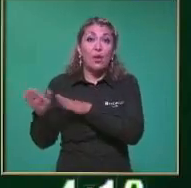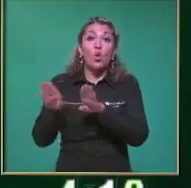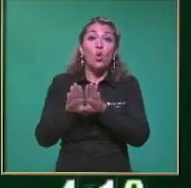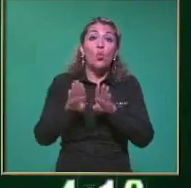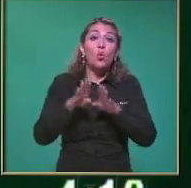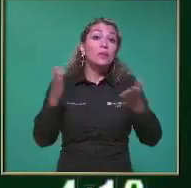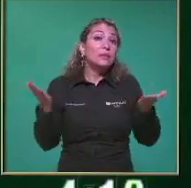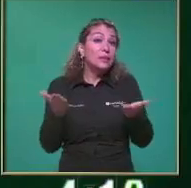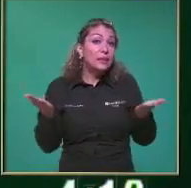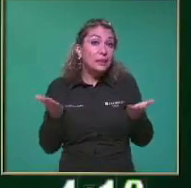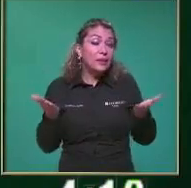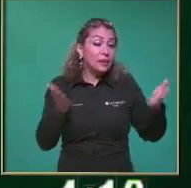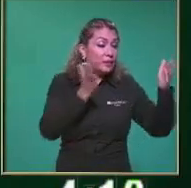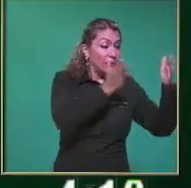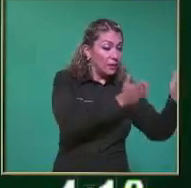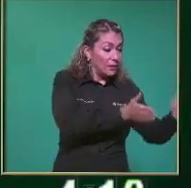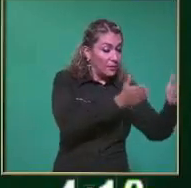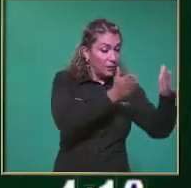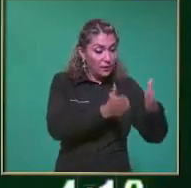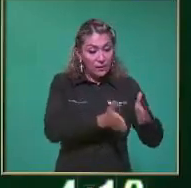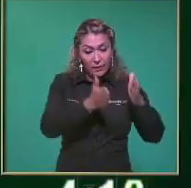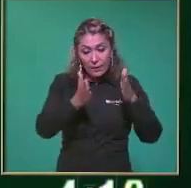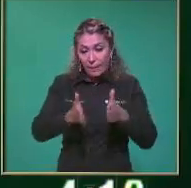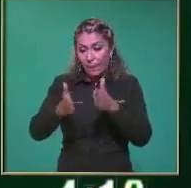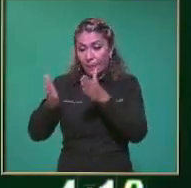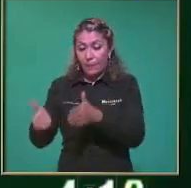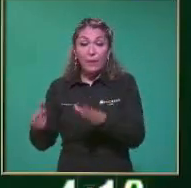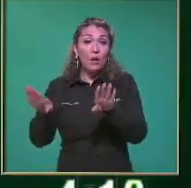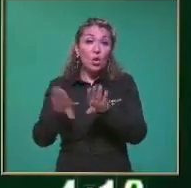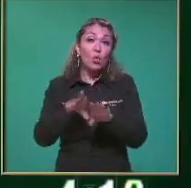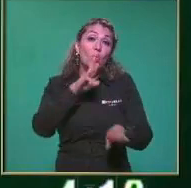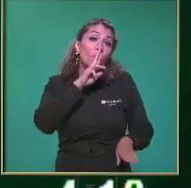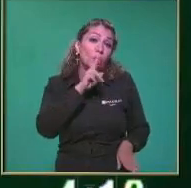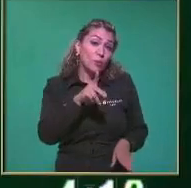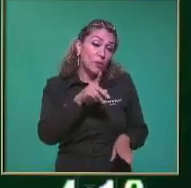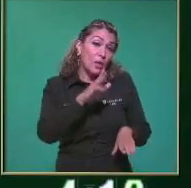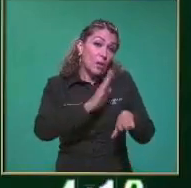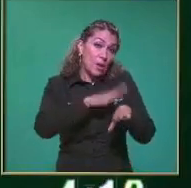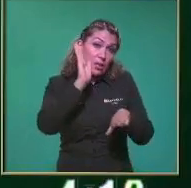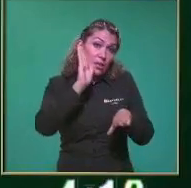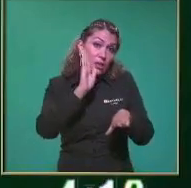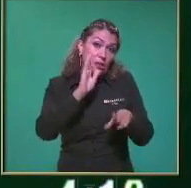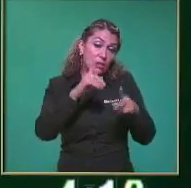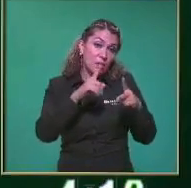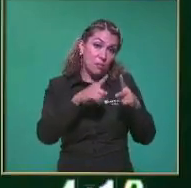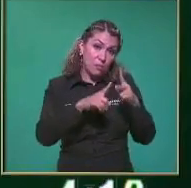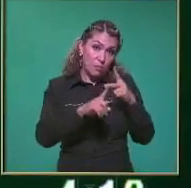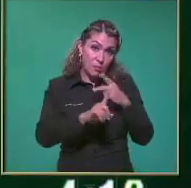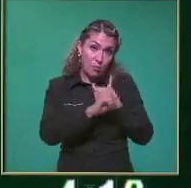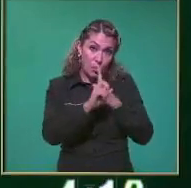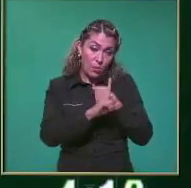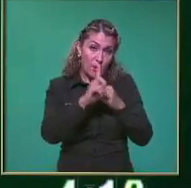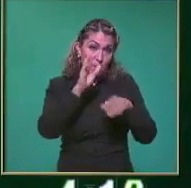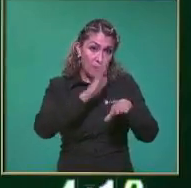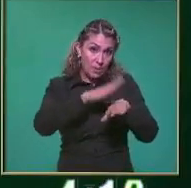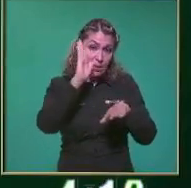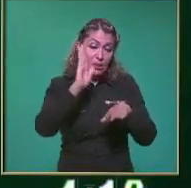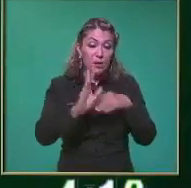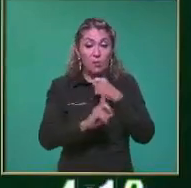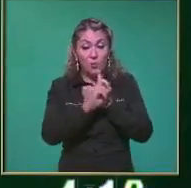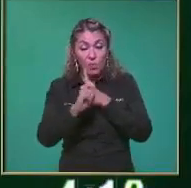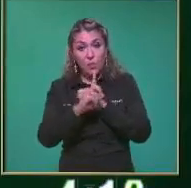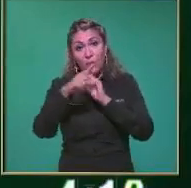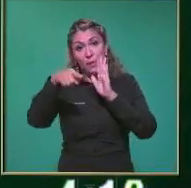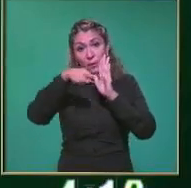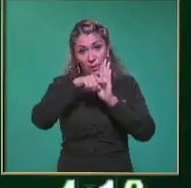en matemáticas para realizar la suma, para realizar, bueno, la adición, para realizar la sustracción, que es la resta, la multiplicación,